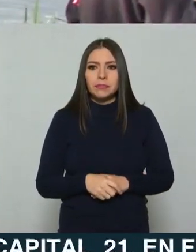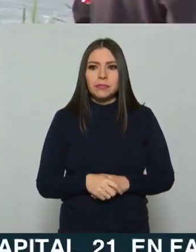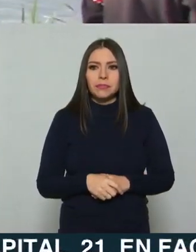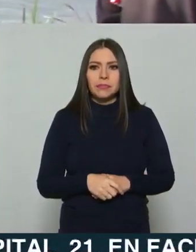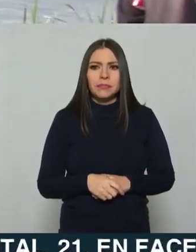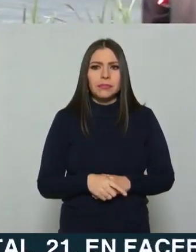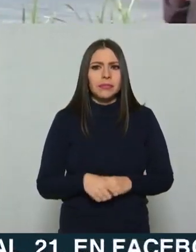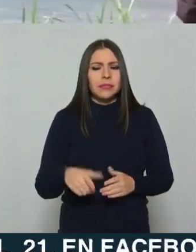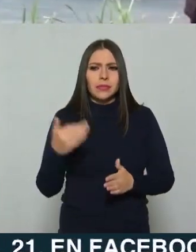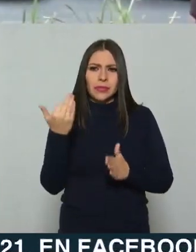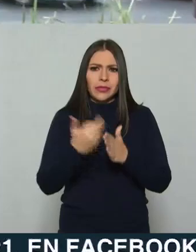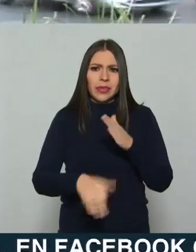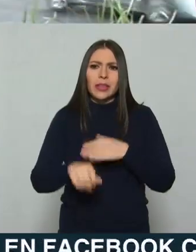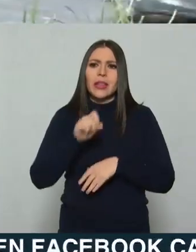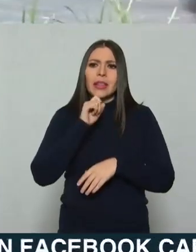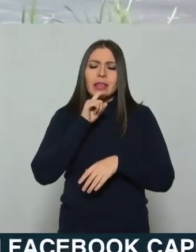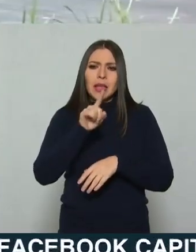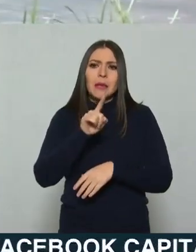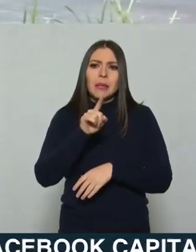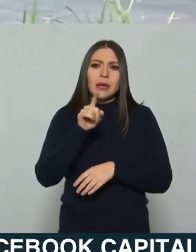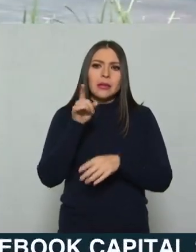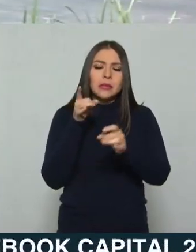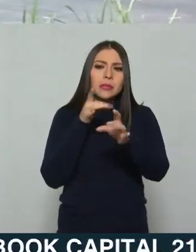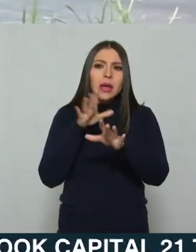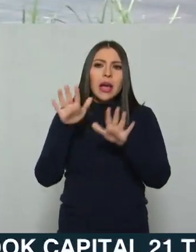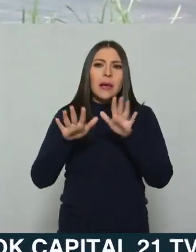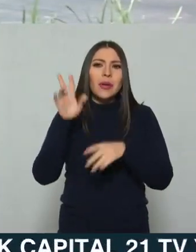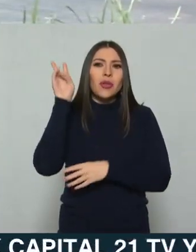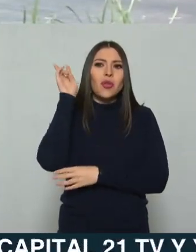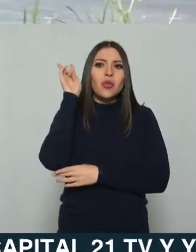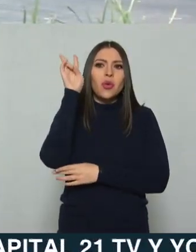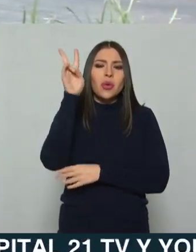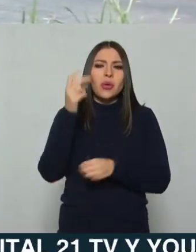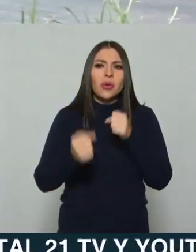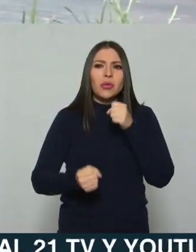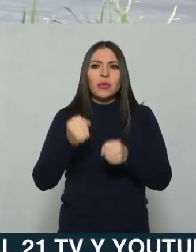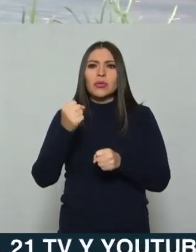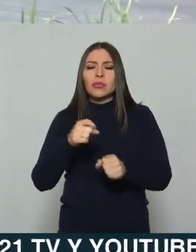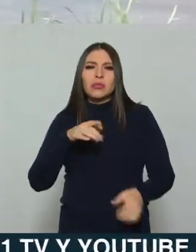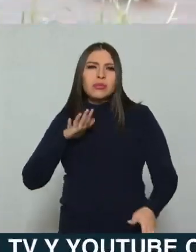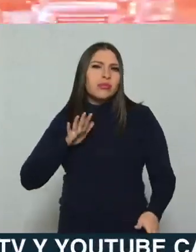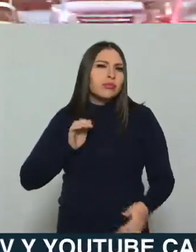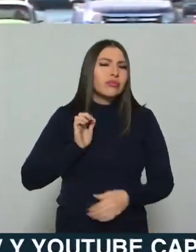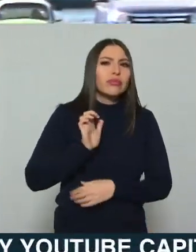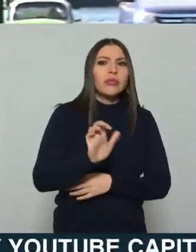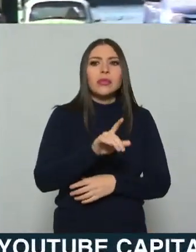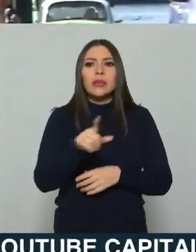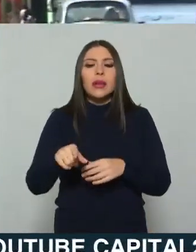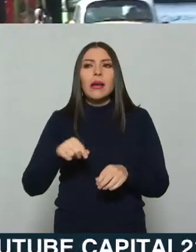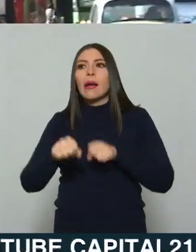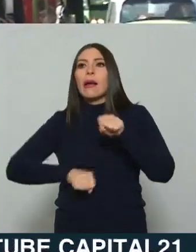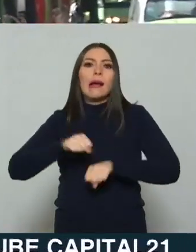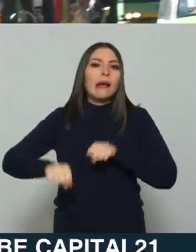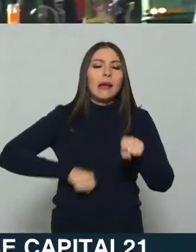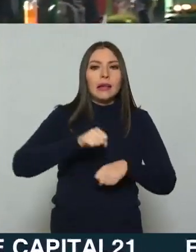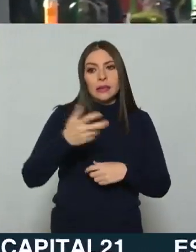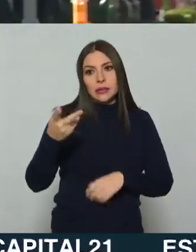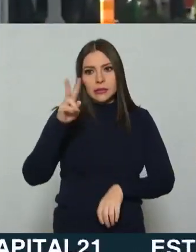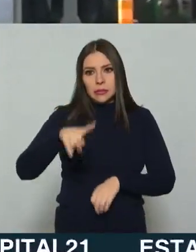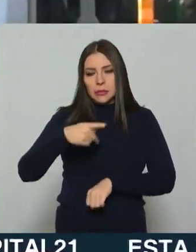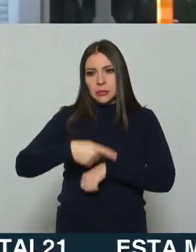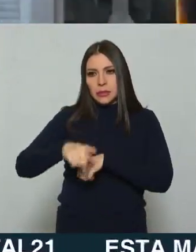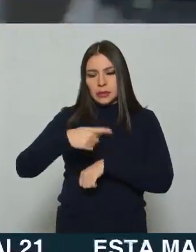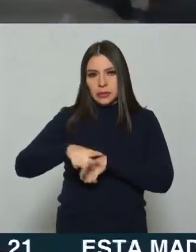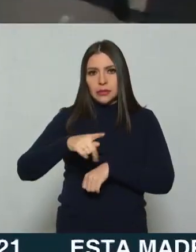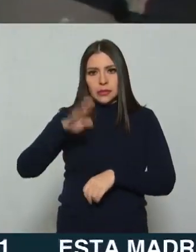los trolebuses luego nos avientan el trolebús y bueno, es un riesgo muy grande, ¿no? Para brindar seguridad a los ciclistas,